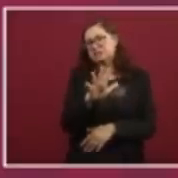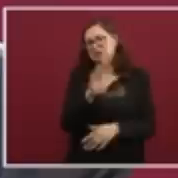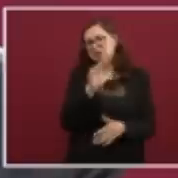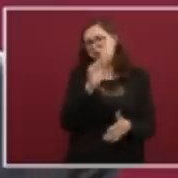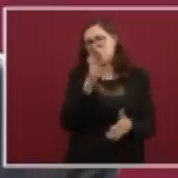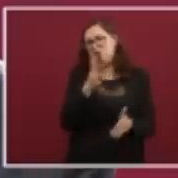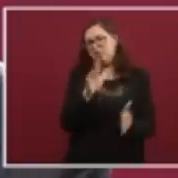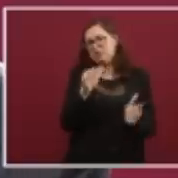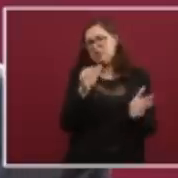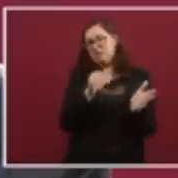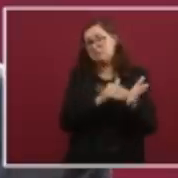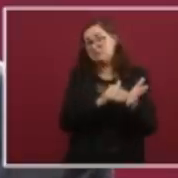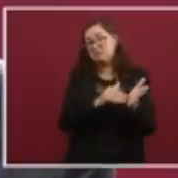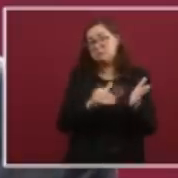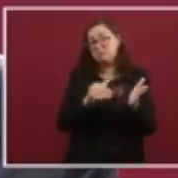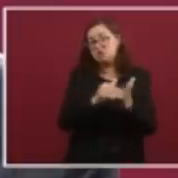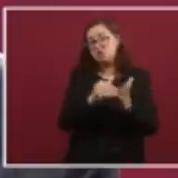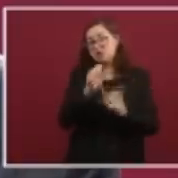5 o 10 mil millones de años,